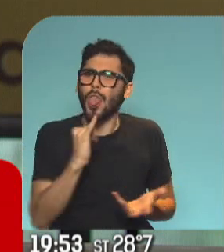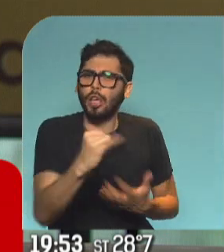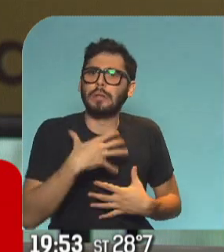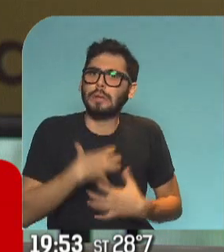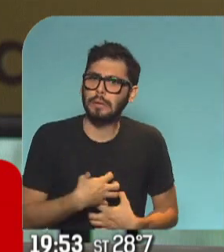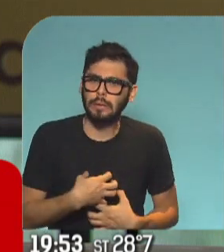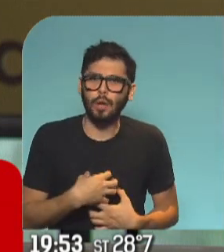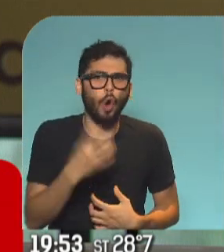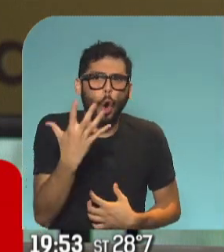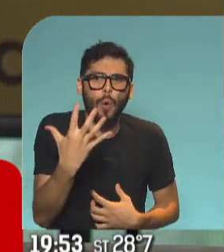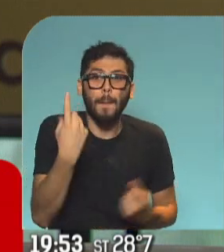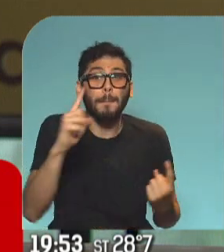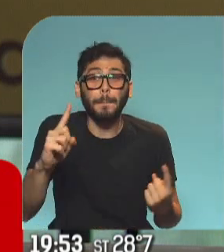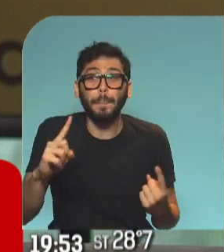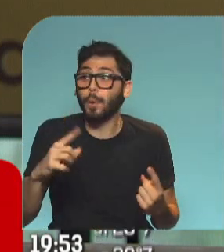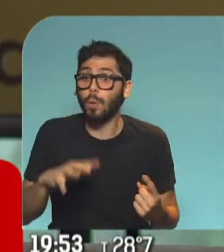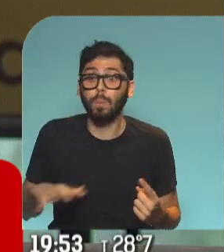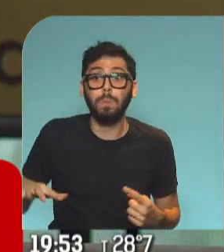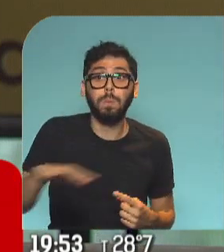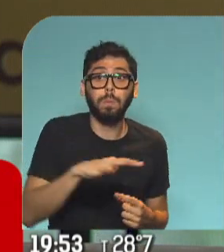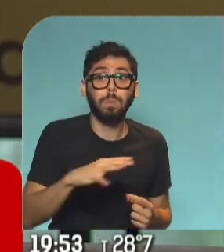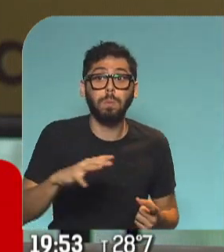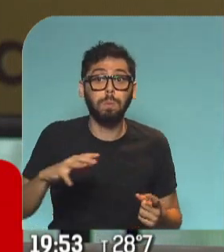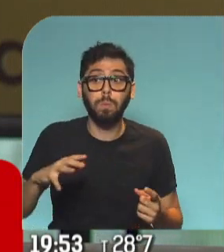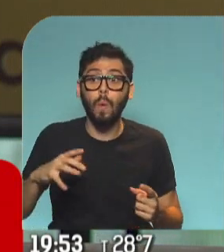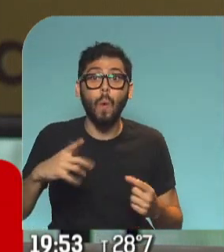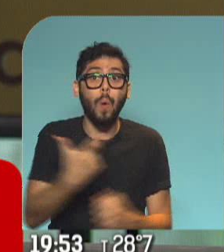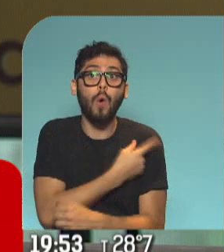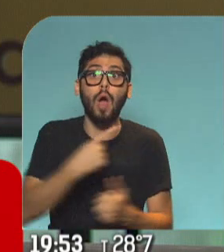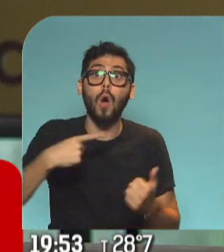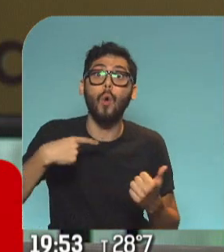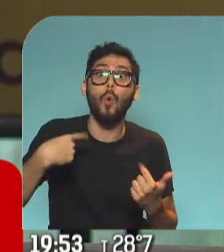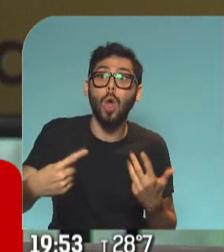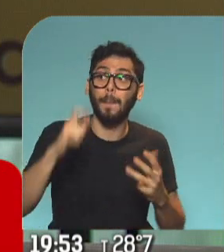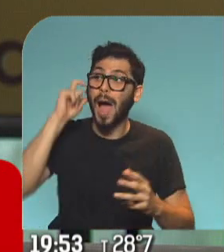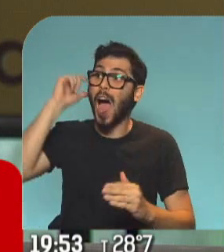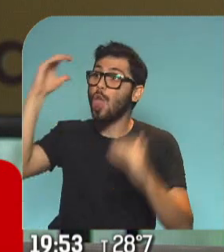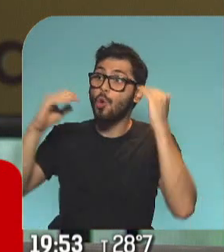angustia genera la incertidumbre acerca de cuándo van a ser vacunados nuestros adultos